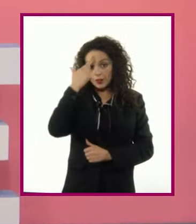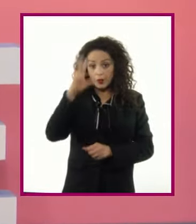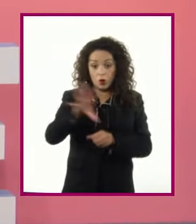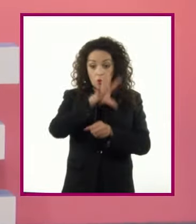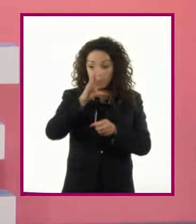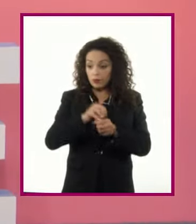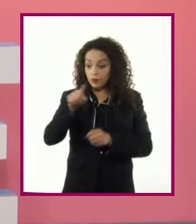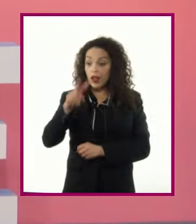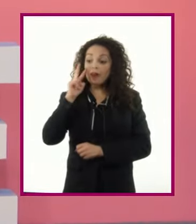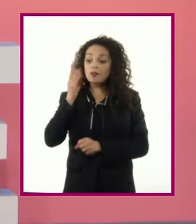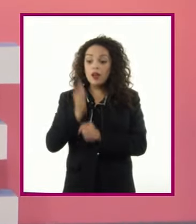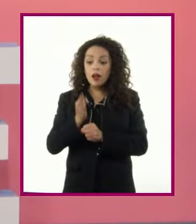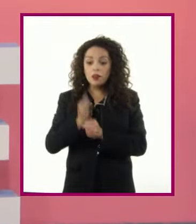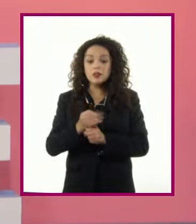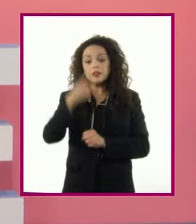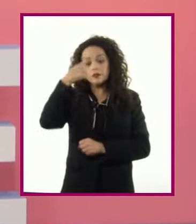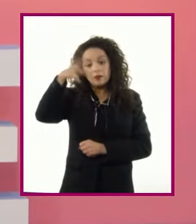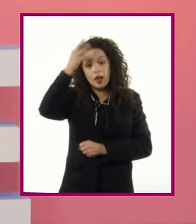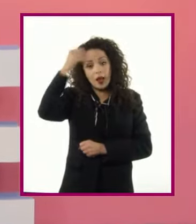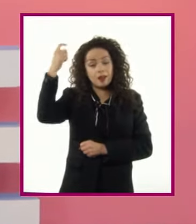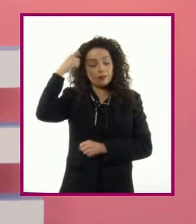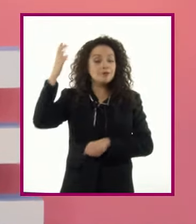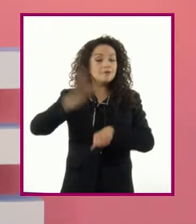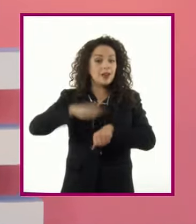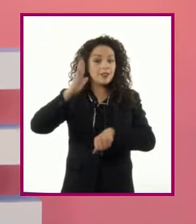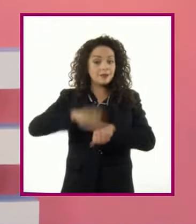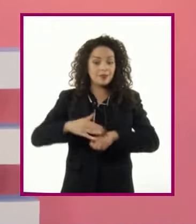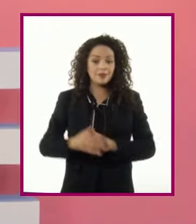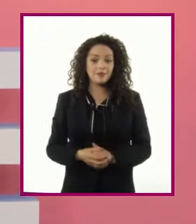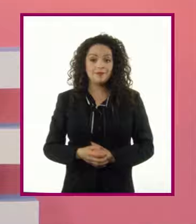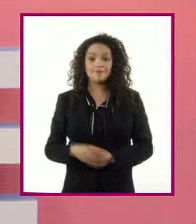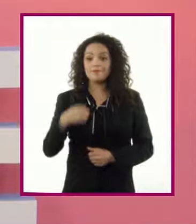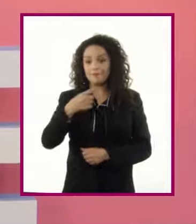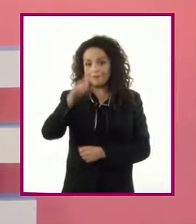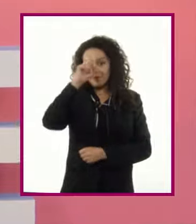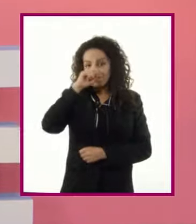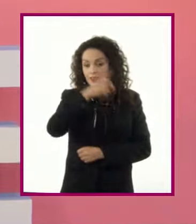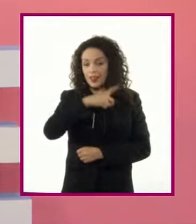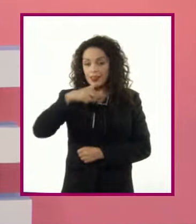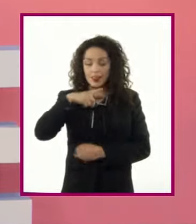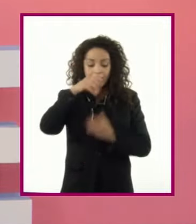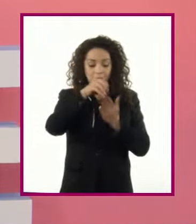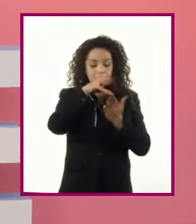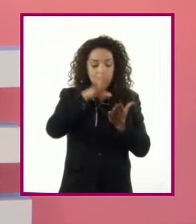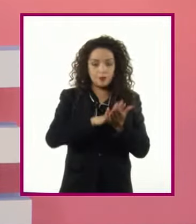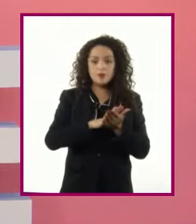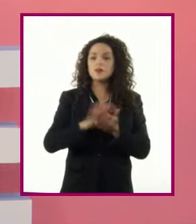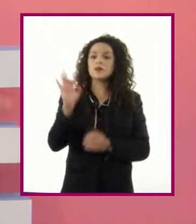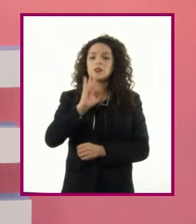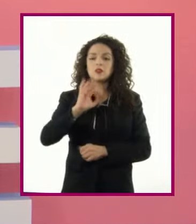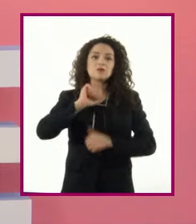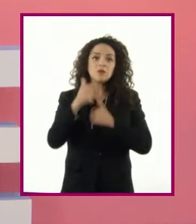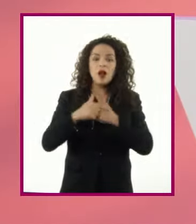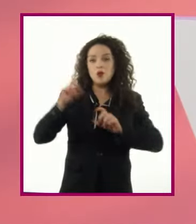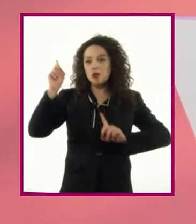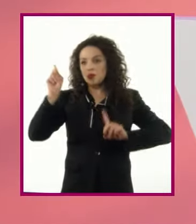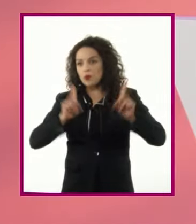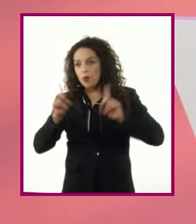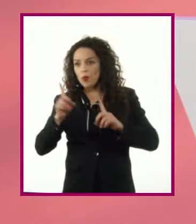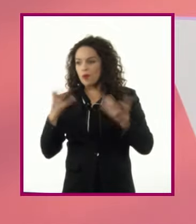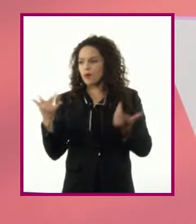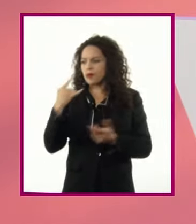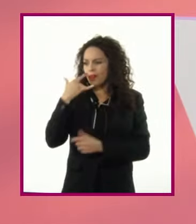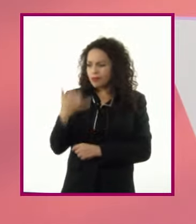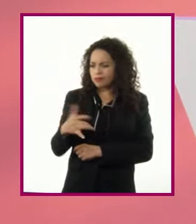lo que vean es para reforzar su conocimiento Así que les recomiendo llevar un registro de las dudas, inquietudes o